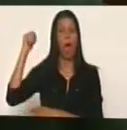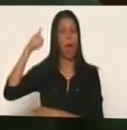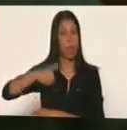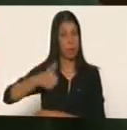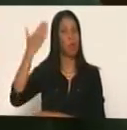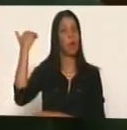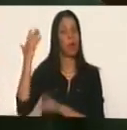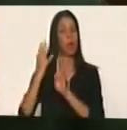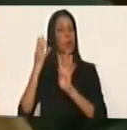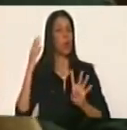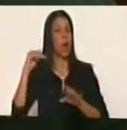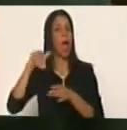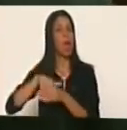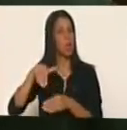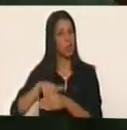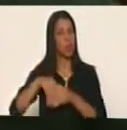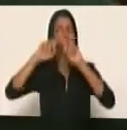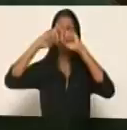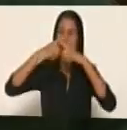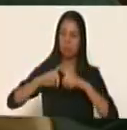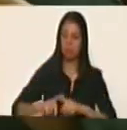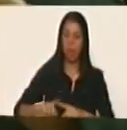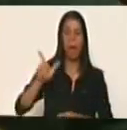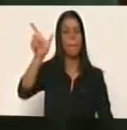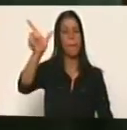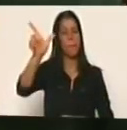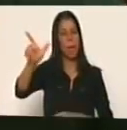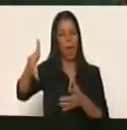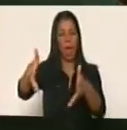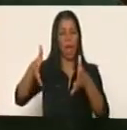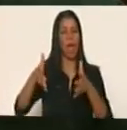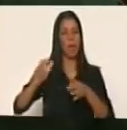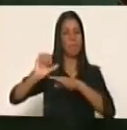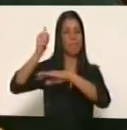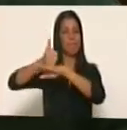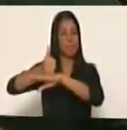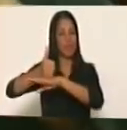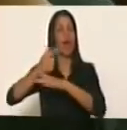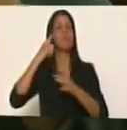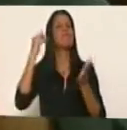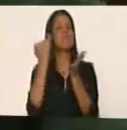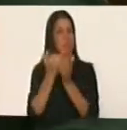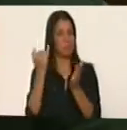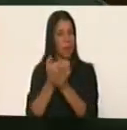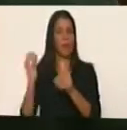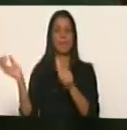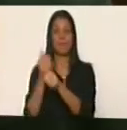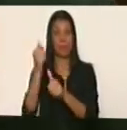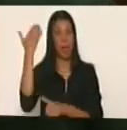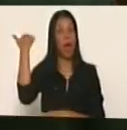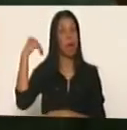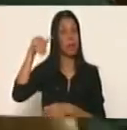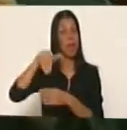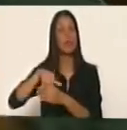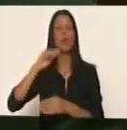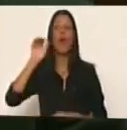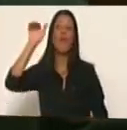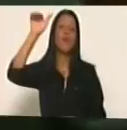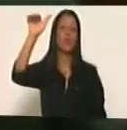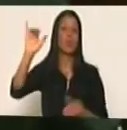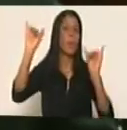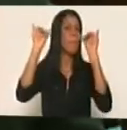últimos resultados electorales en este año 2017 y en las elecciones por venir.